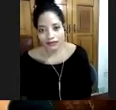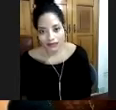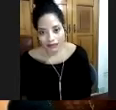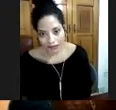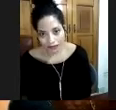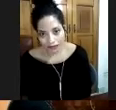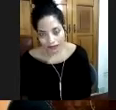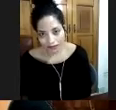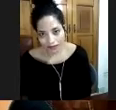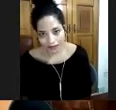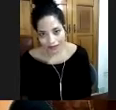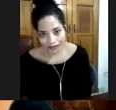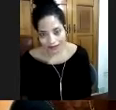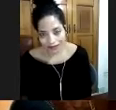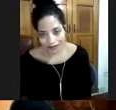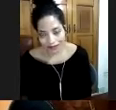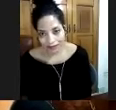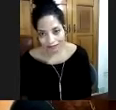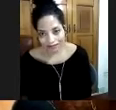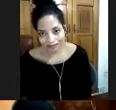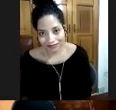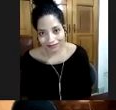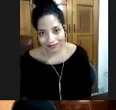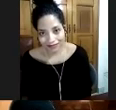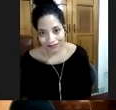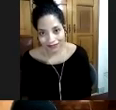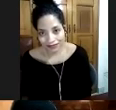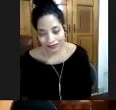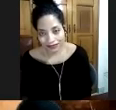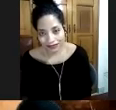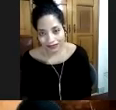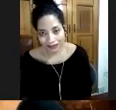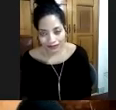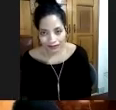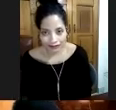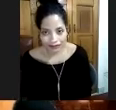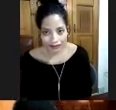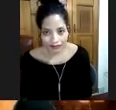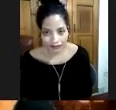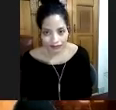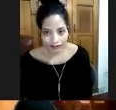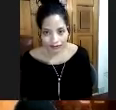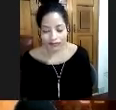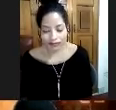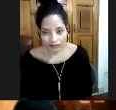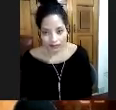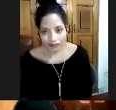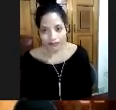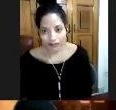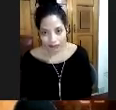prevalecer, donde el gobierno debe de dar apertura a que